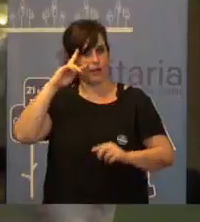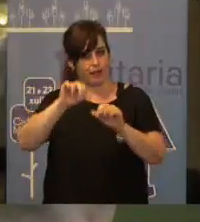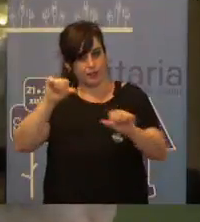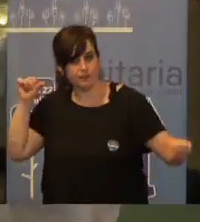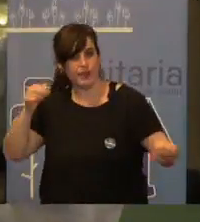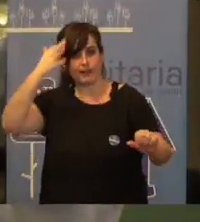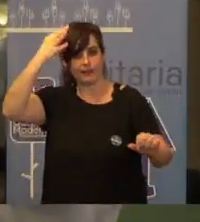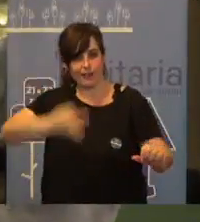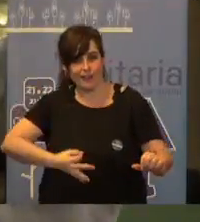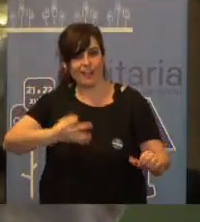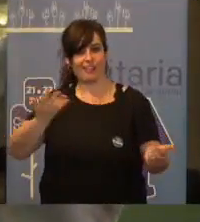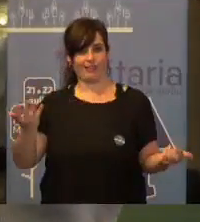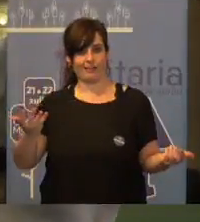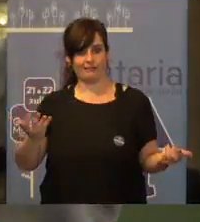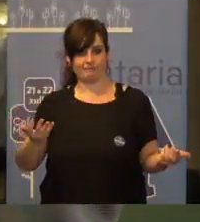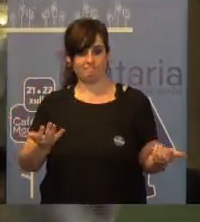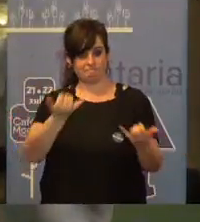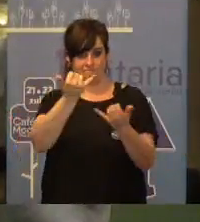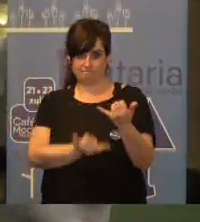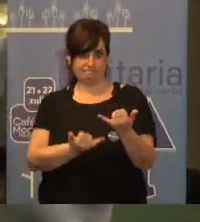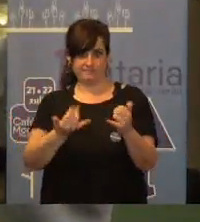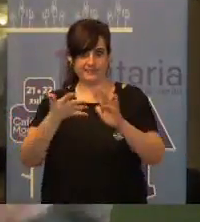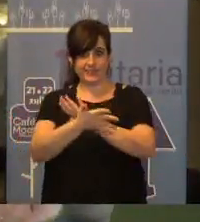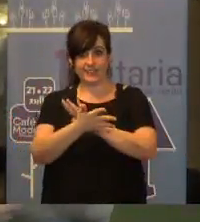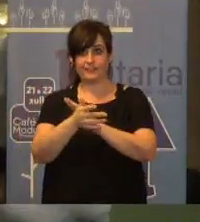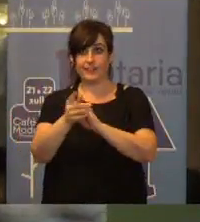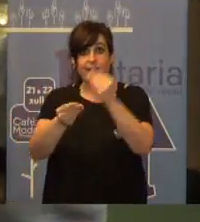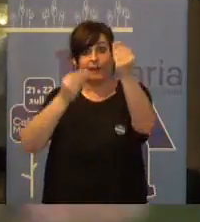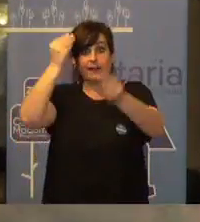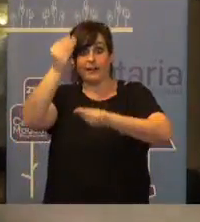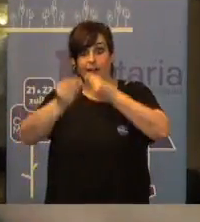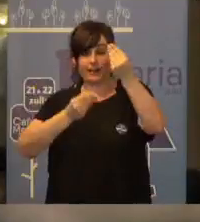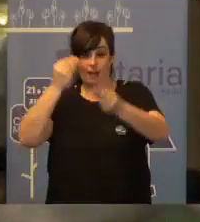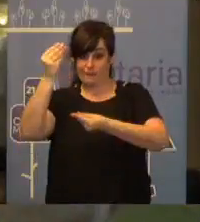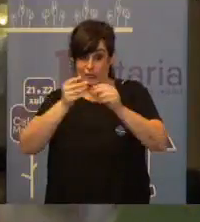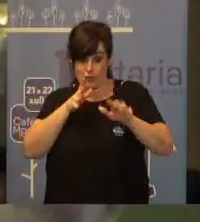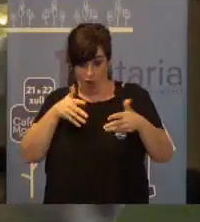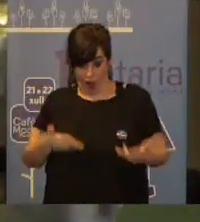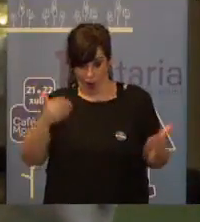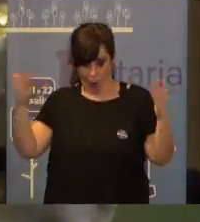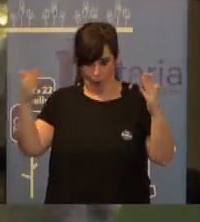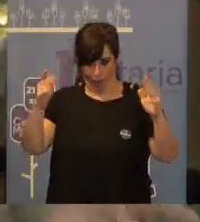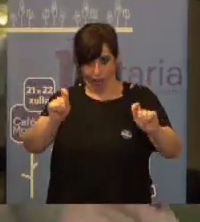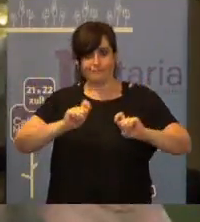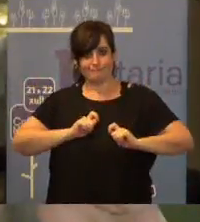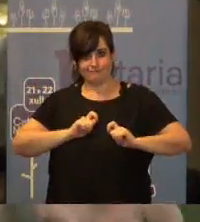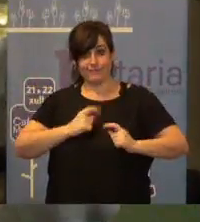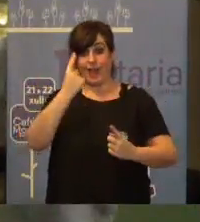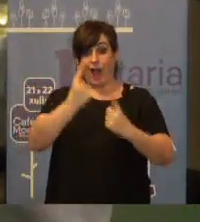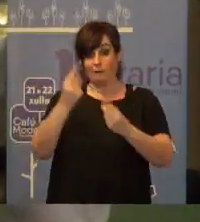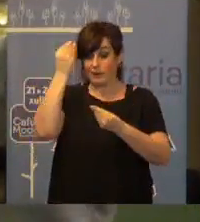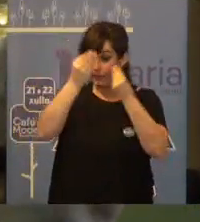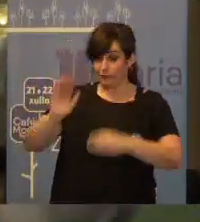experiencia, que inevitablemente media toda a reflexión que fago sobre o momento actual, que a veces enriquece esa